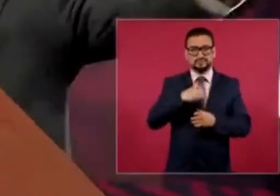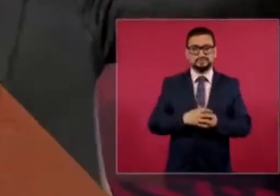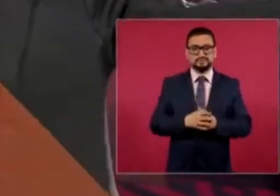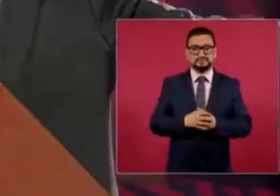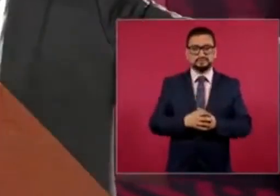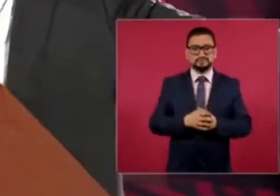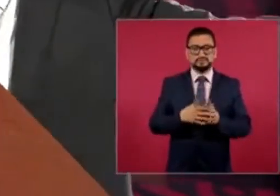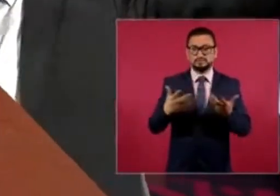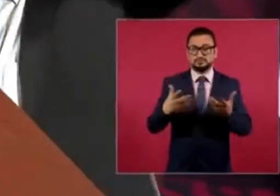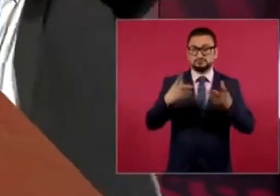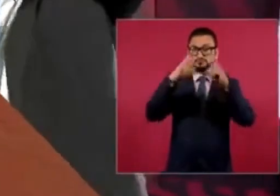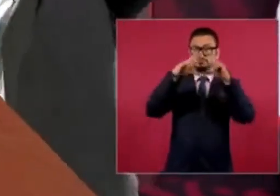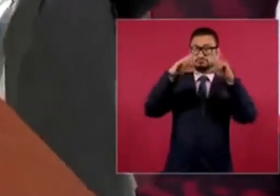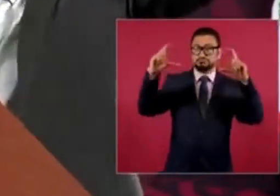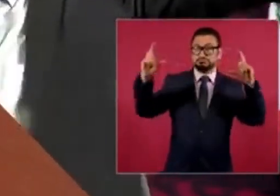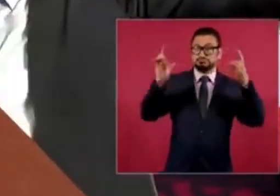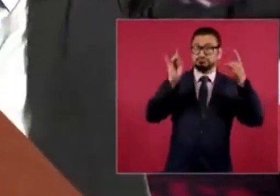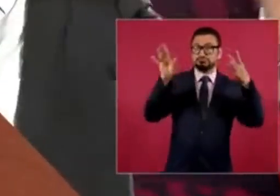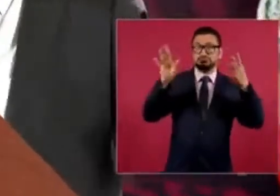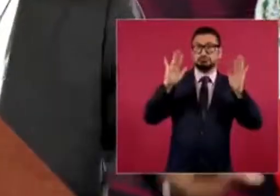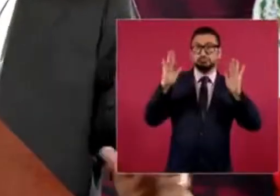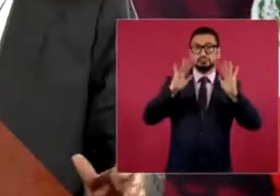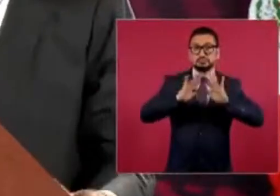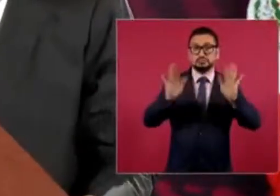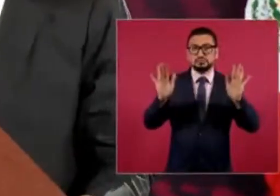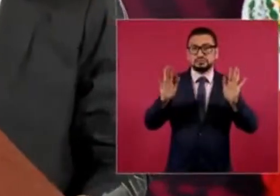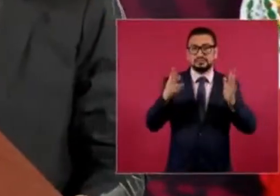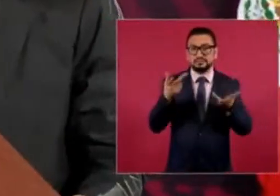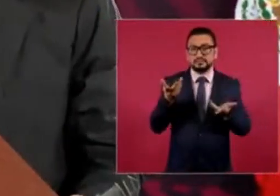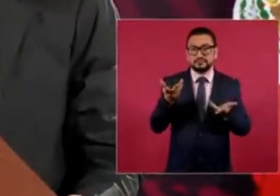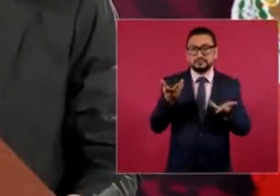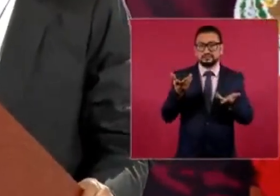Pues nada más hacer el letrero.